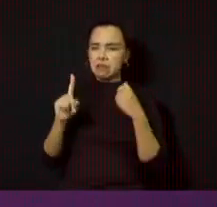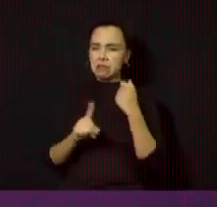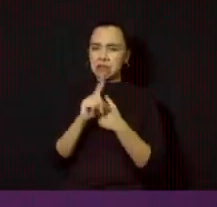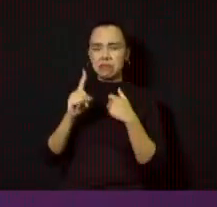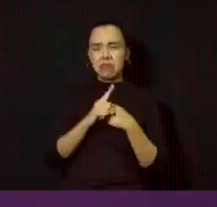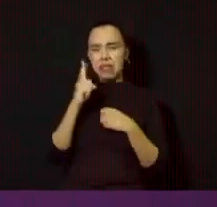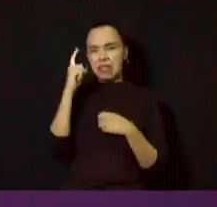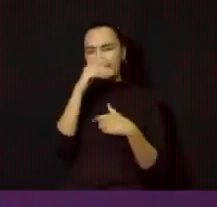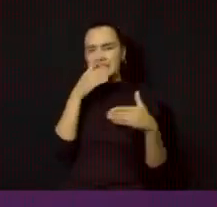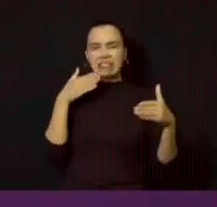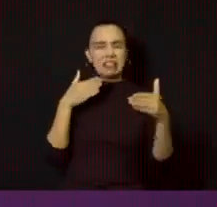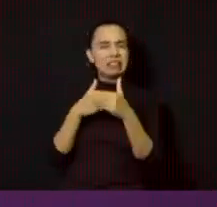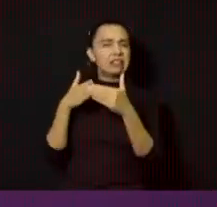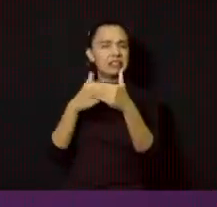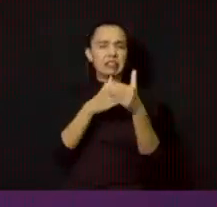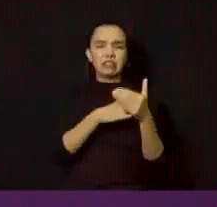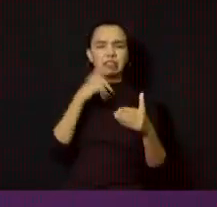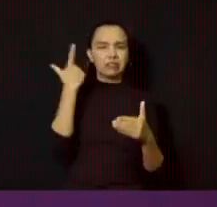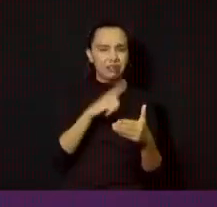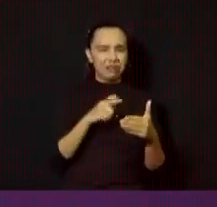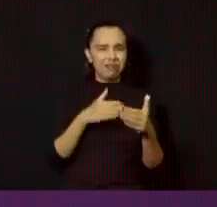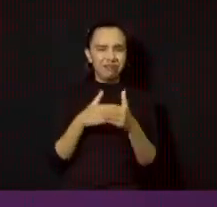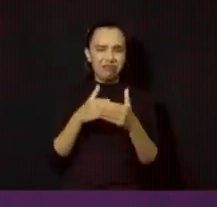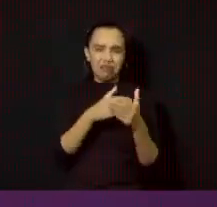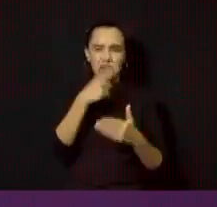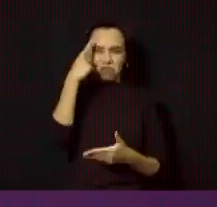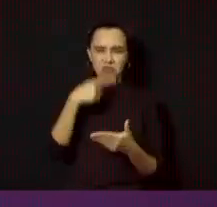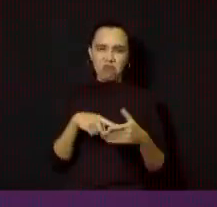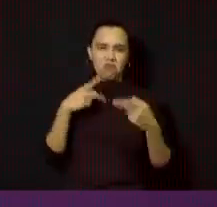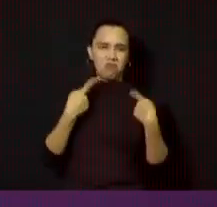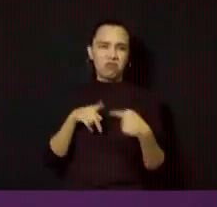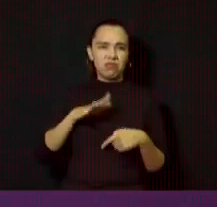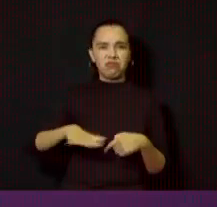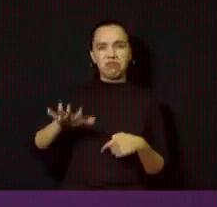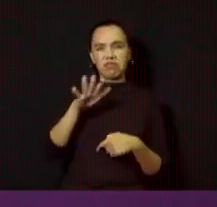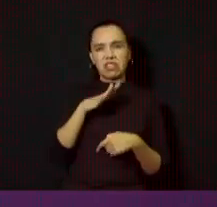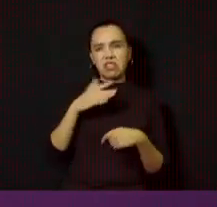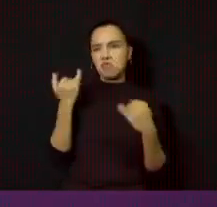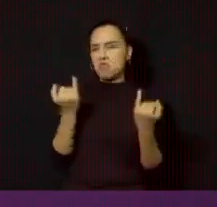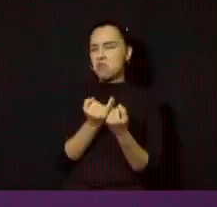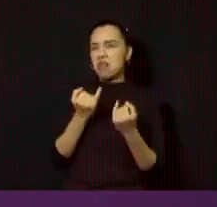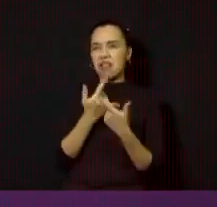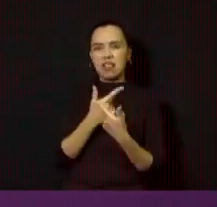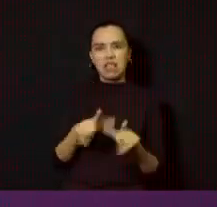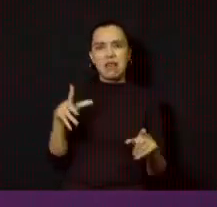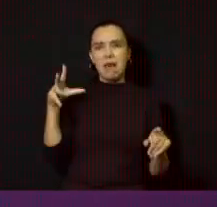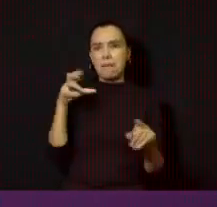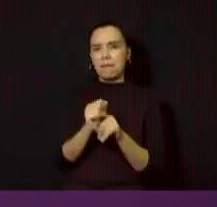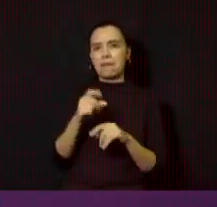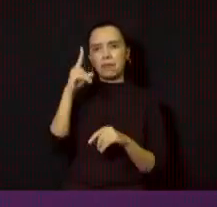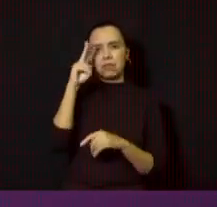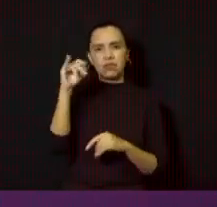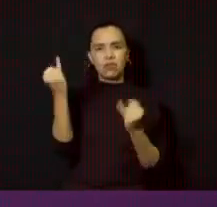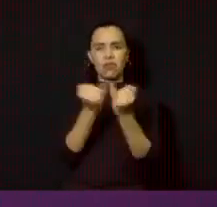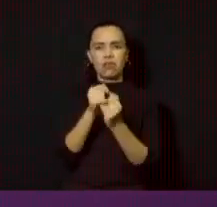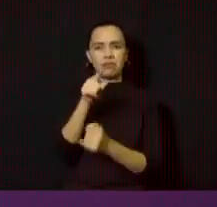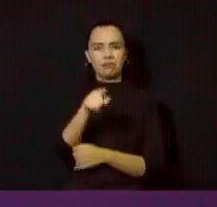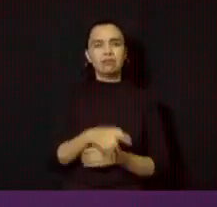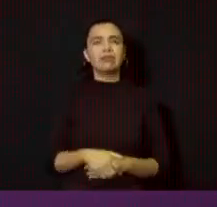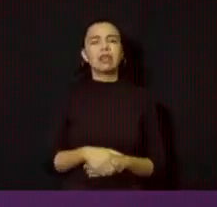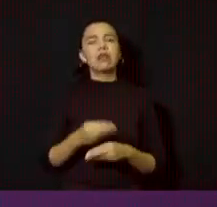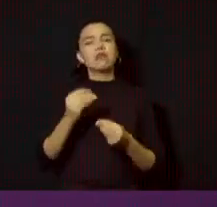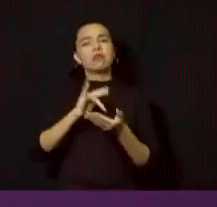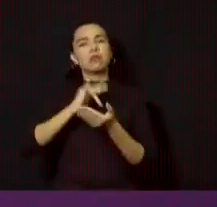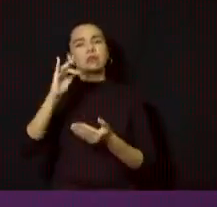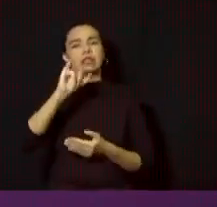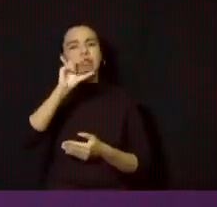esas adversidades que viviste, yo creo que cualquier persona puede lograr cumplir sus sueños como tú lo estás haciendo. Muchísimas